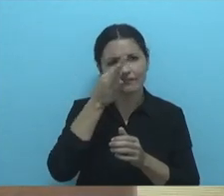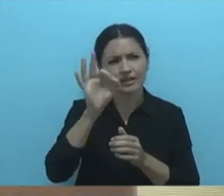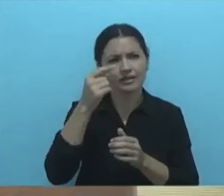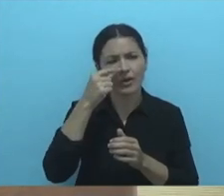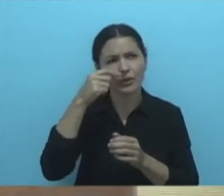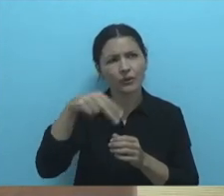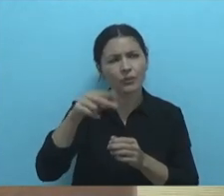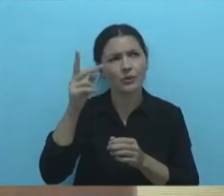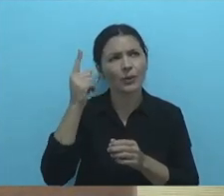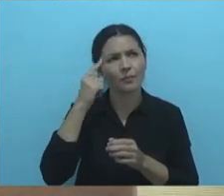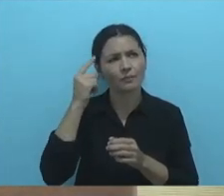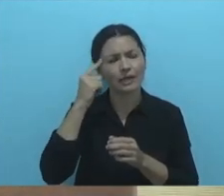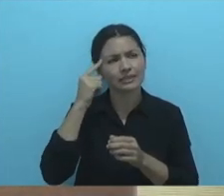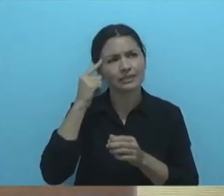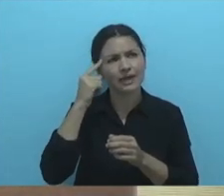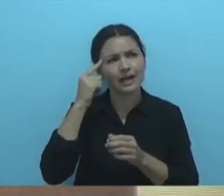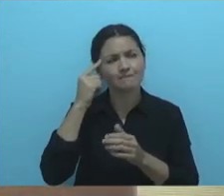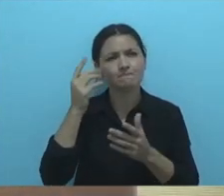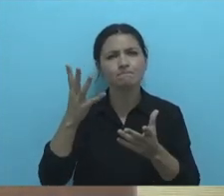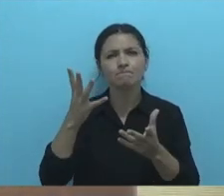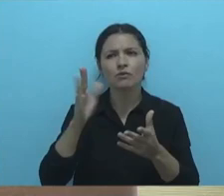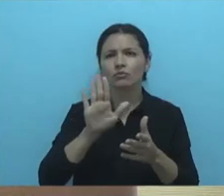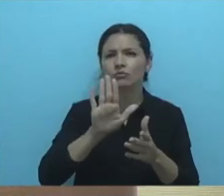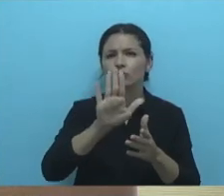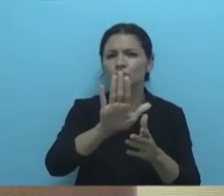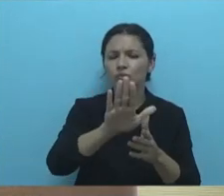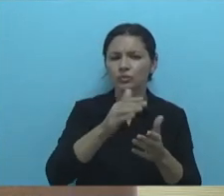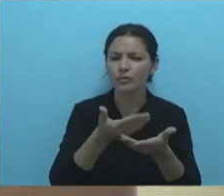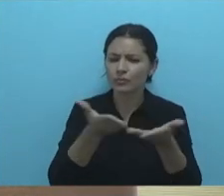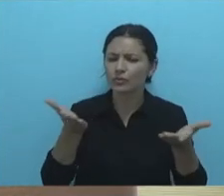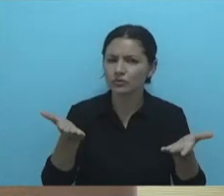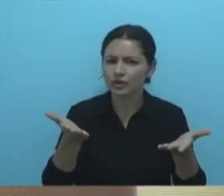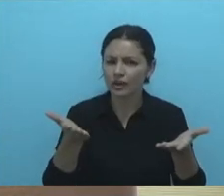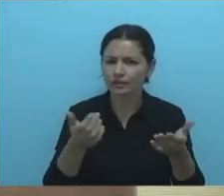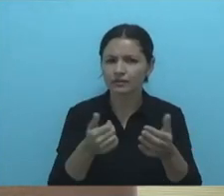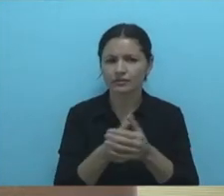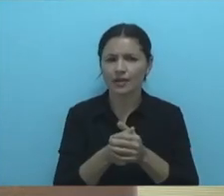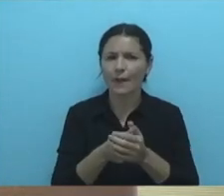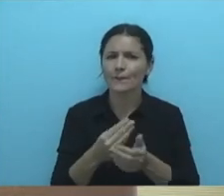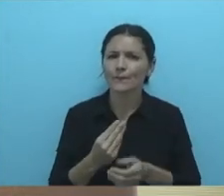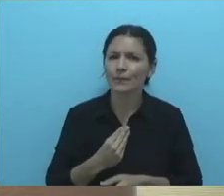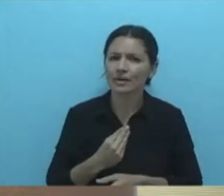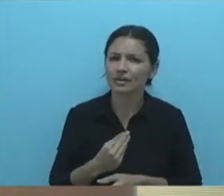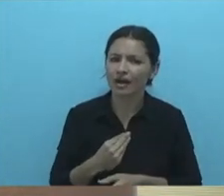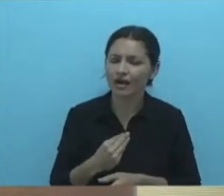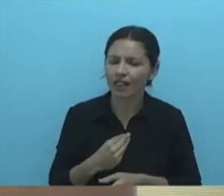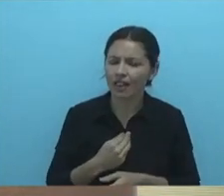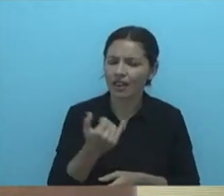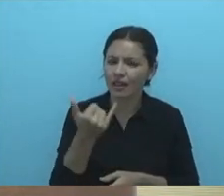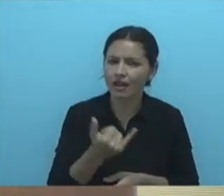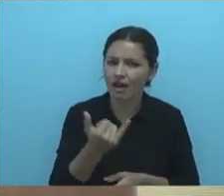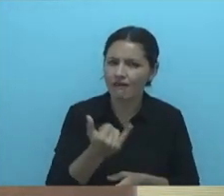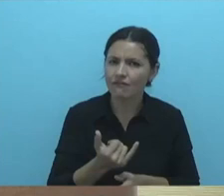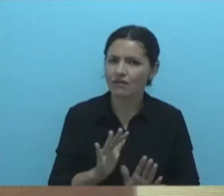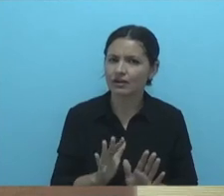significa esa construcción de una creencia para darle sentido existencial a las pibas y a los pibes que como en aquel tiempo y como escribía belgrano